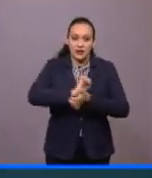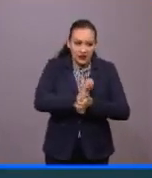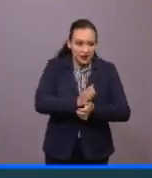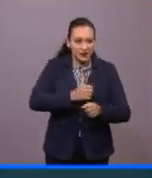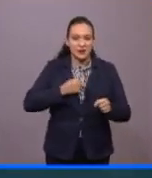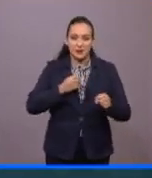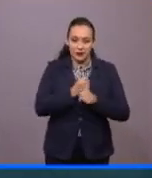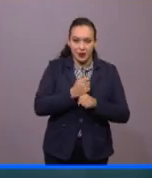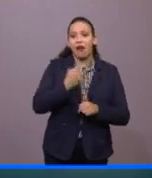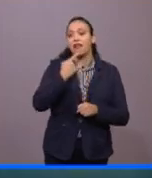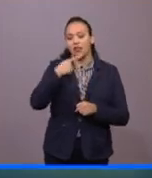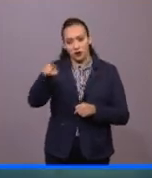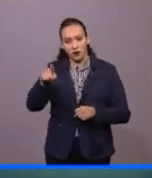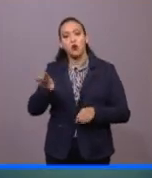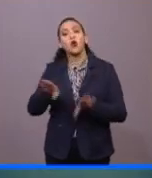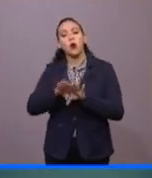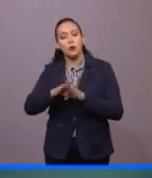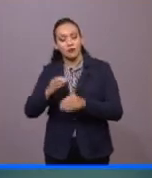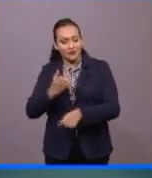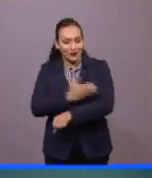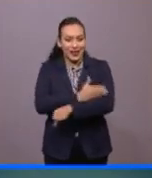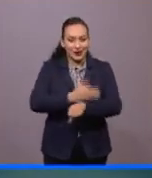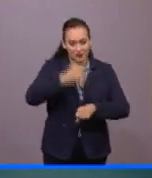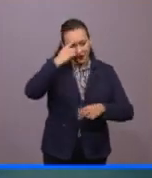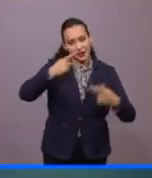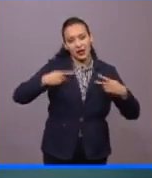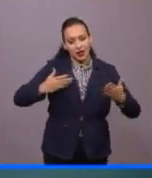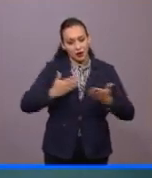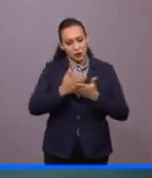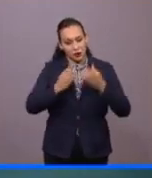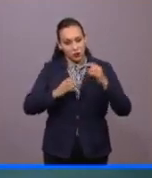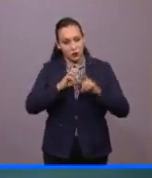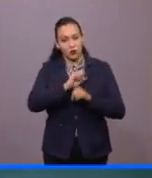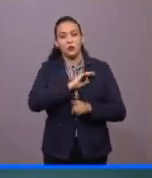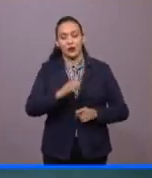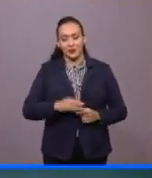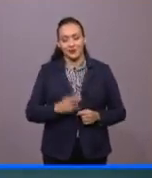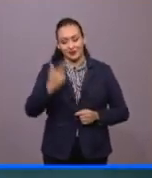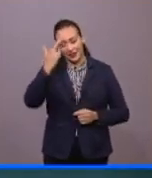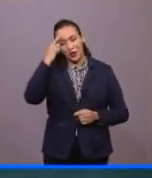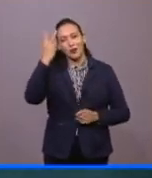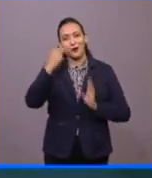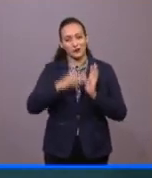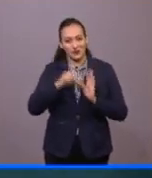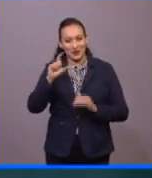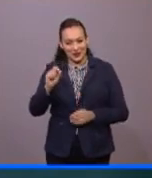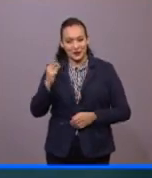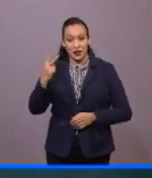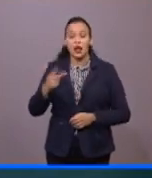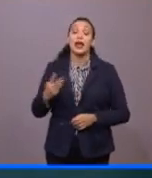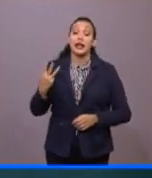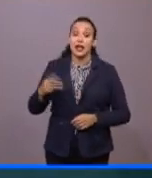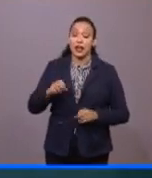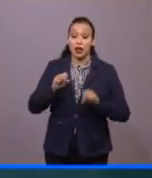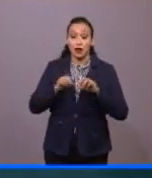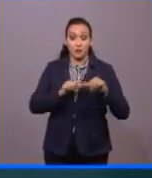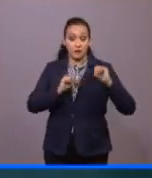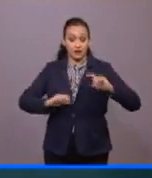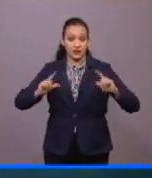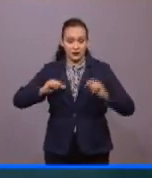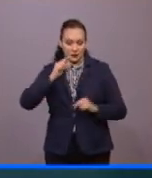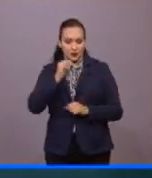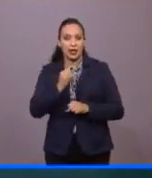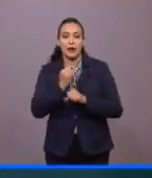práctica, acompañando a las víctimas en su búsqueda de justicia. Recordó que en 2023, la Fiscalía General de la